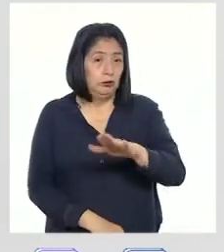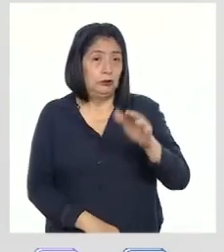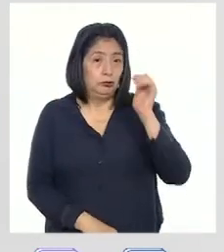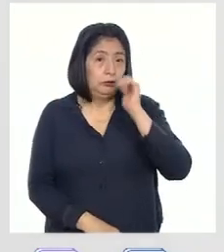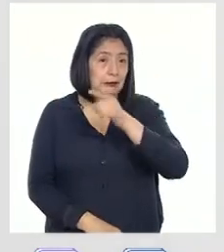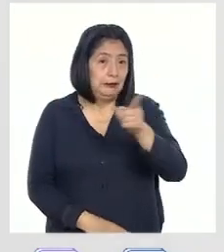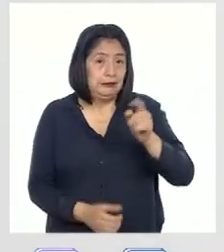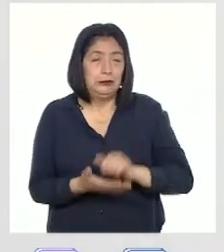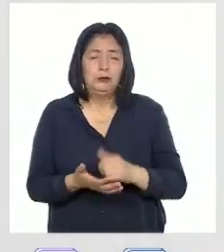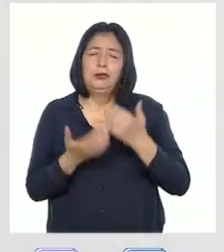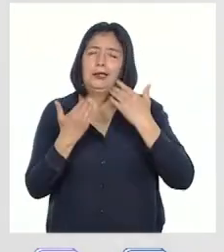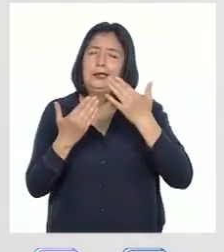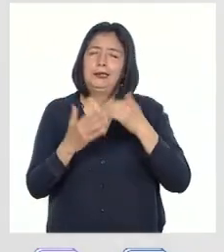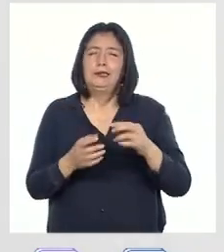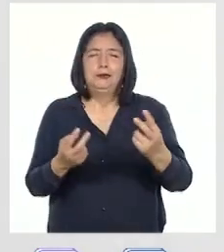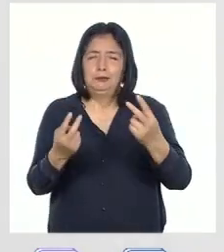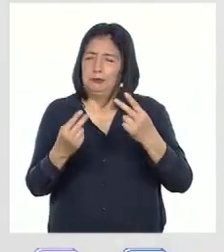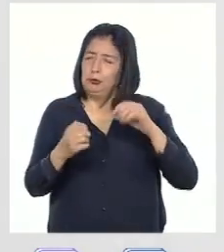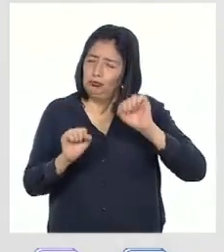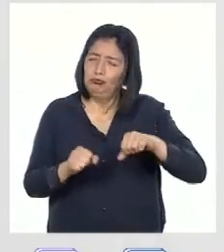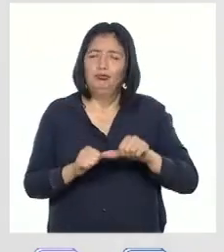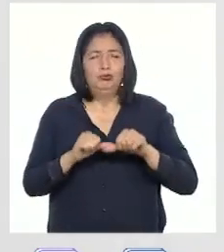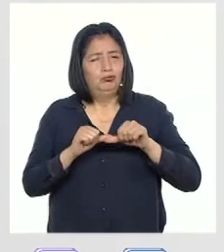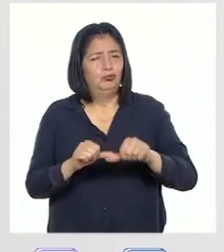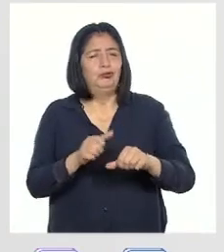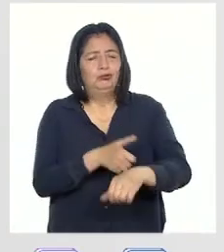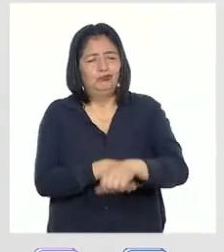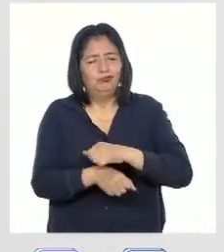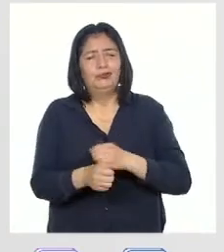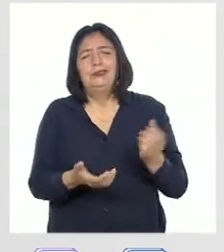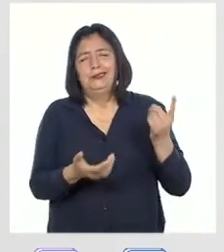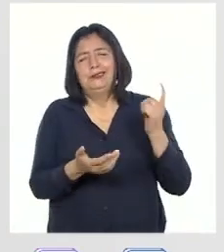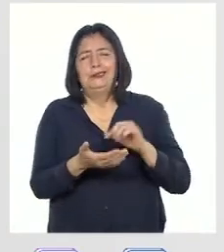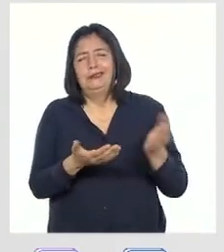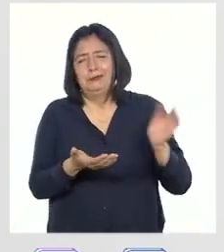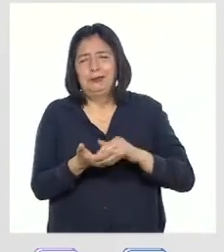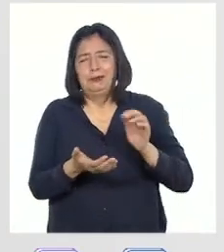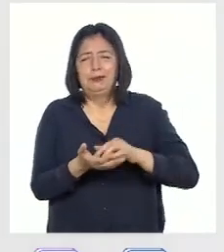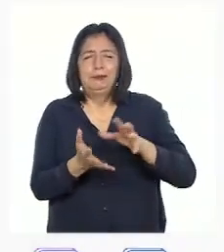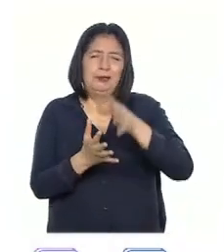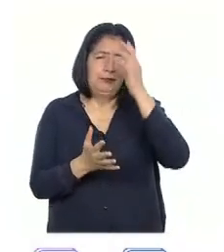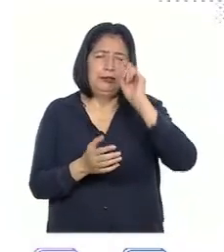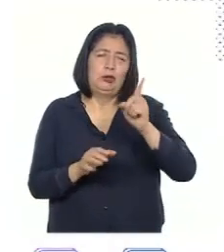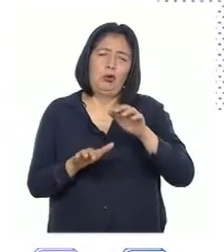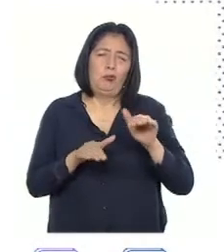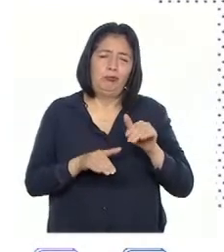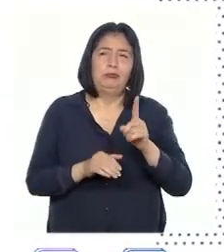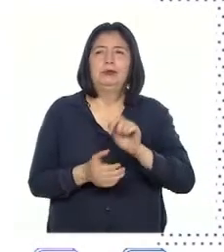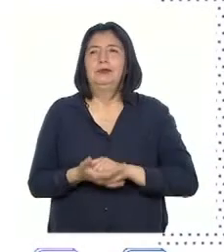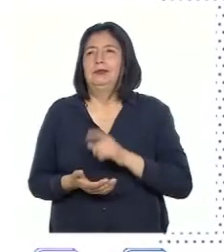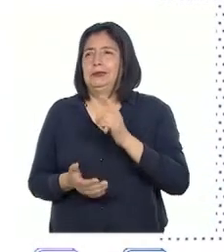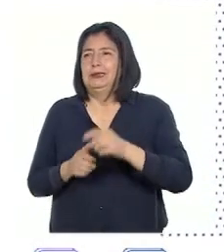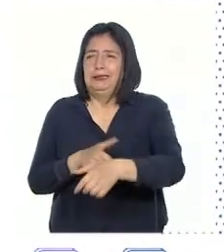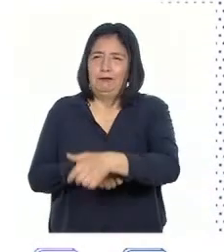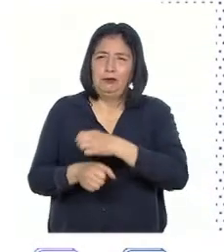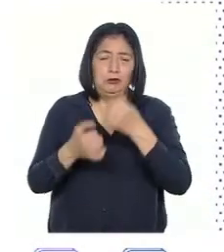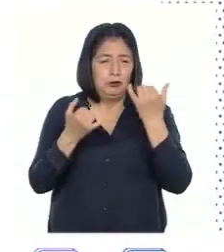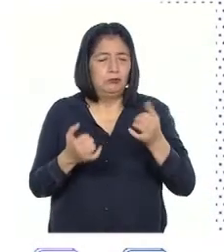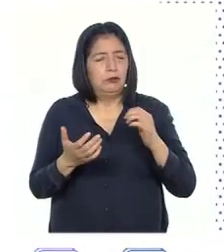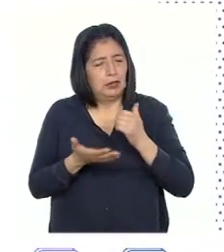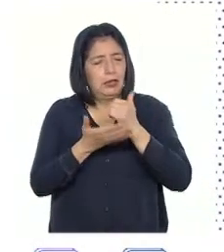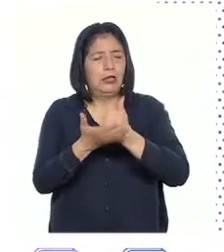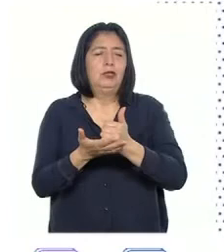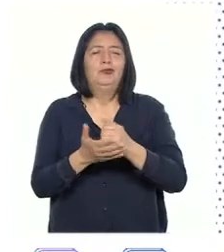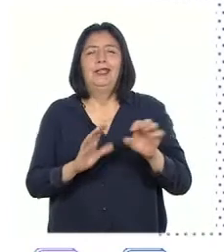chicas y chicos, gracias por seguir esforzándose cada día por aprender sin rendirse. El esfuerzo de hoy